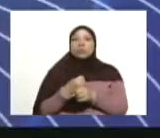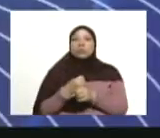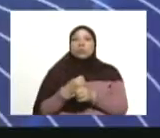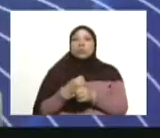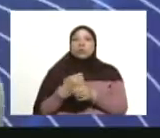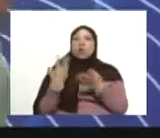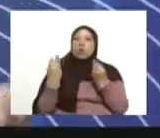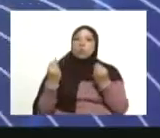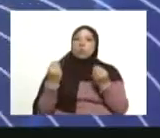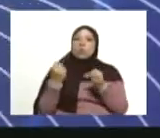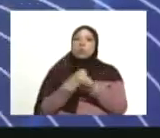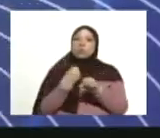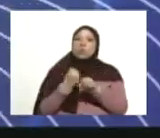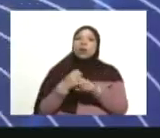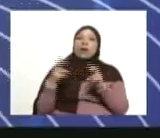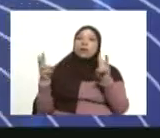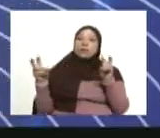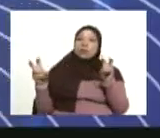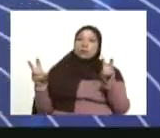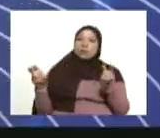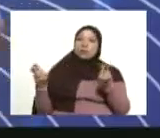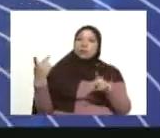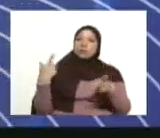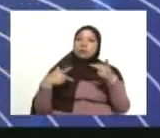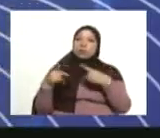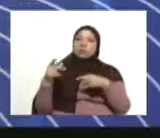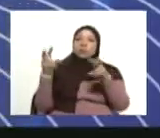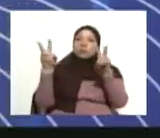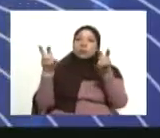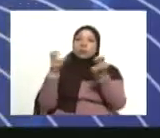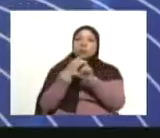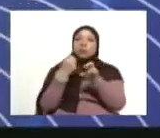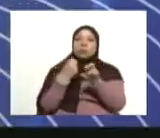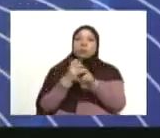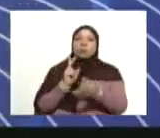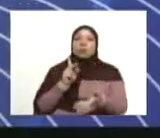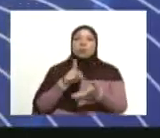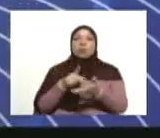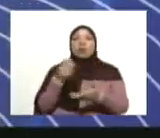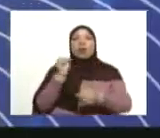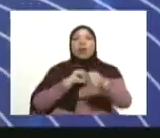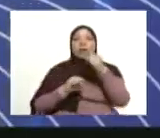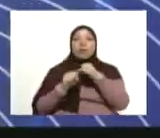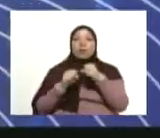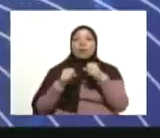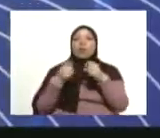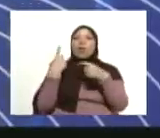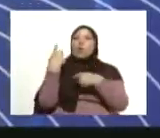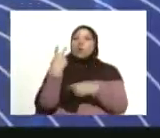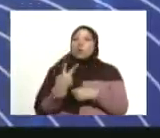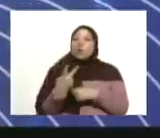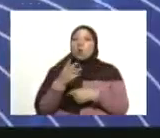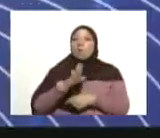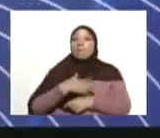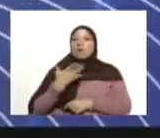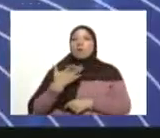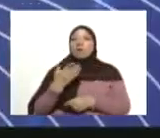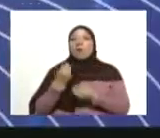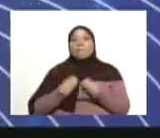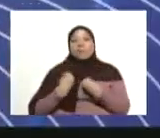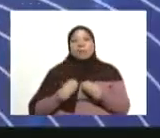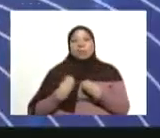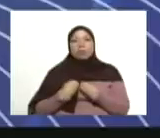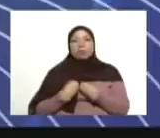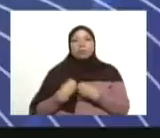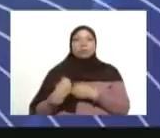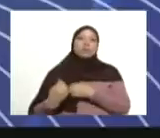de mucha modernidad, de muchas innovaciones, tratamos de combinar las dos cosas para poder sobrevivir,